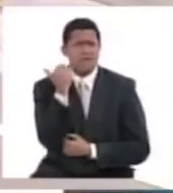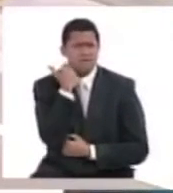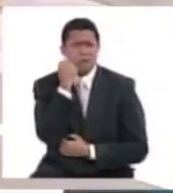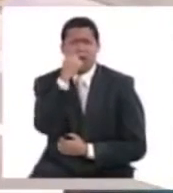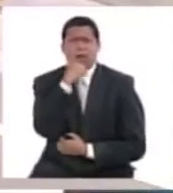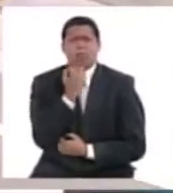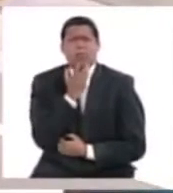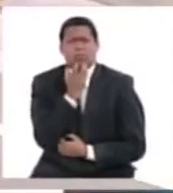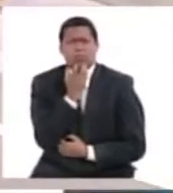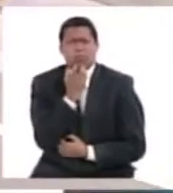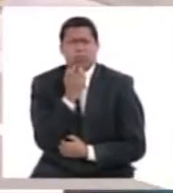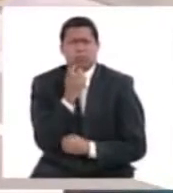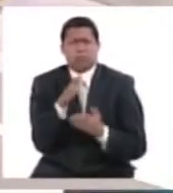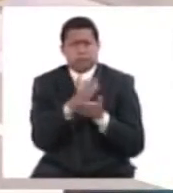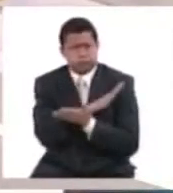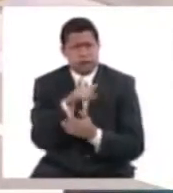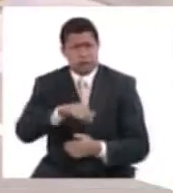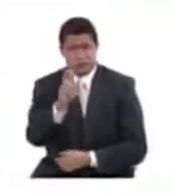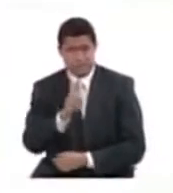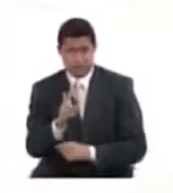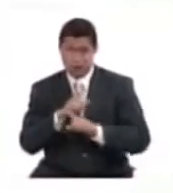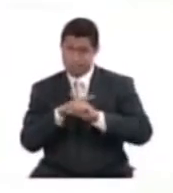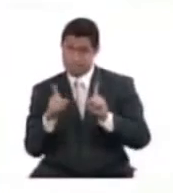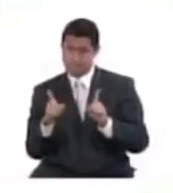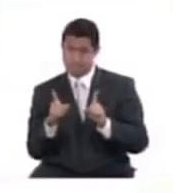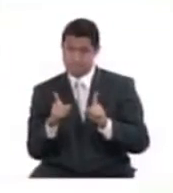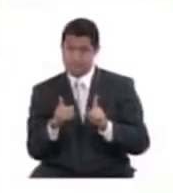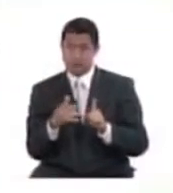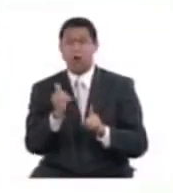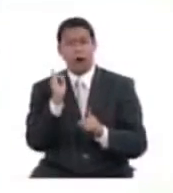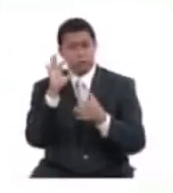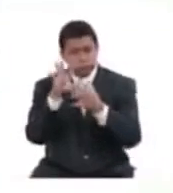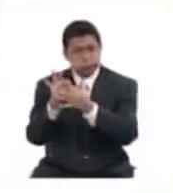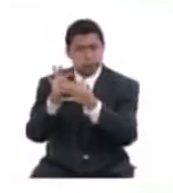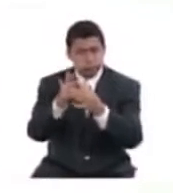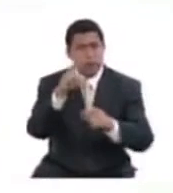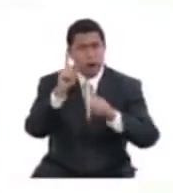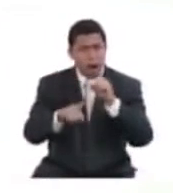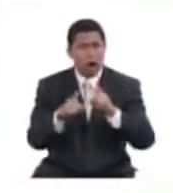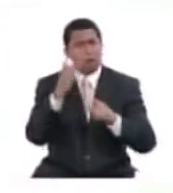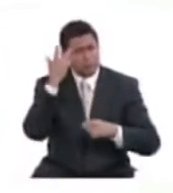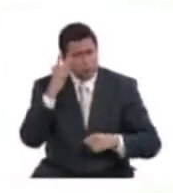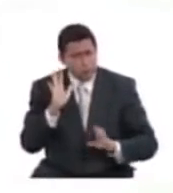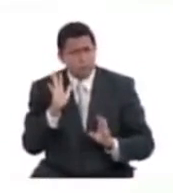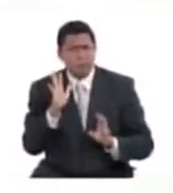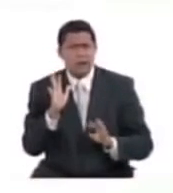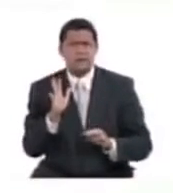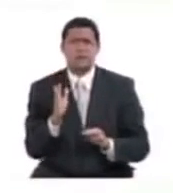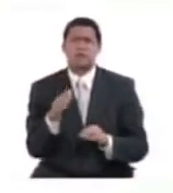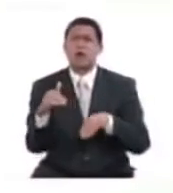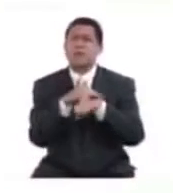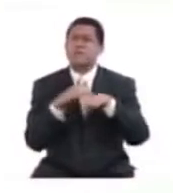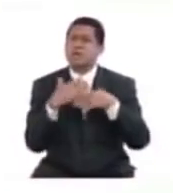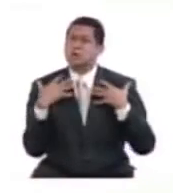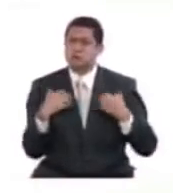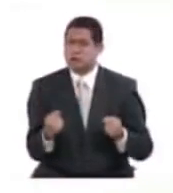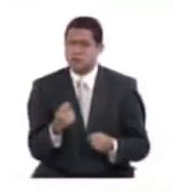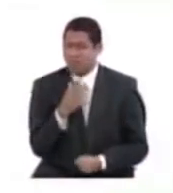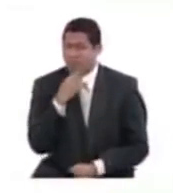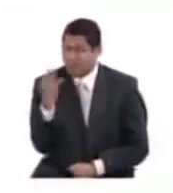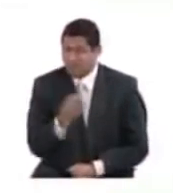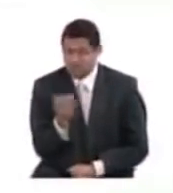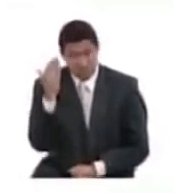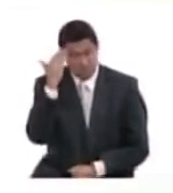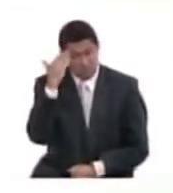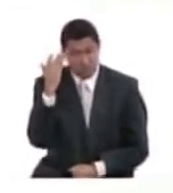enfermedad que se consideraba erradicada en nuestro país, pero sin embargo se han relacionado algunos casos sospechosos. Aún el Ministerio de Salud no ha confirmado